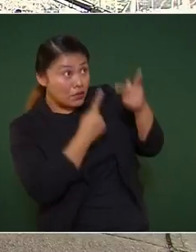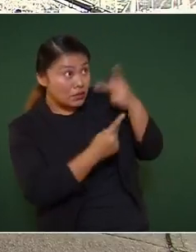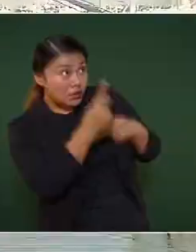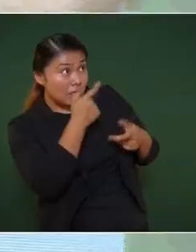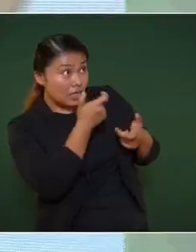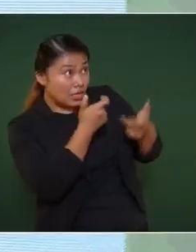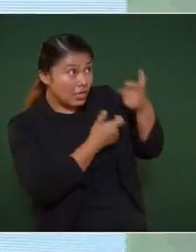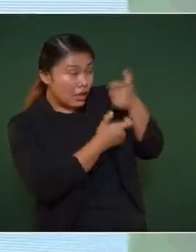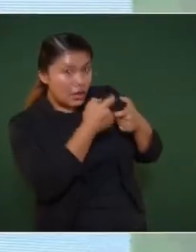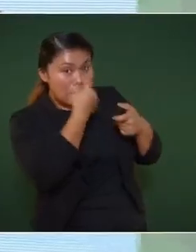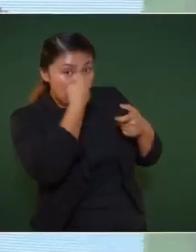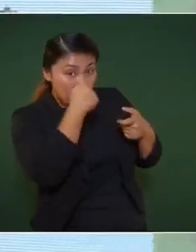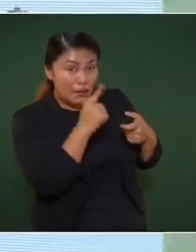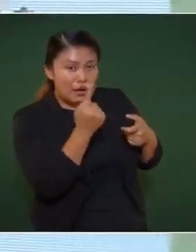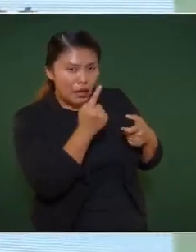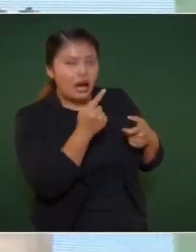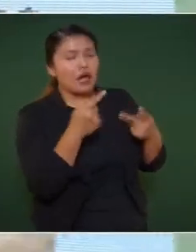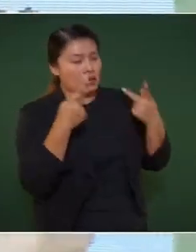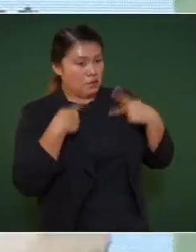para ayudar a los de arriba,